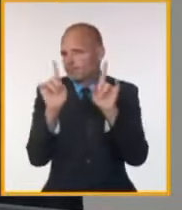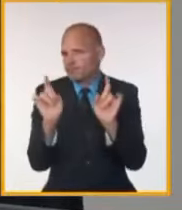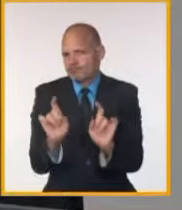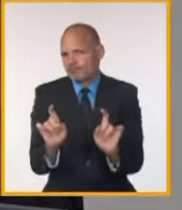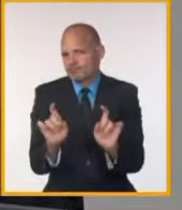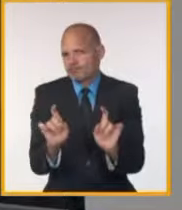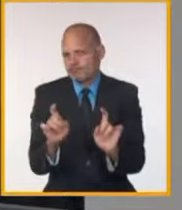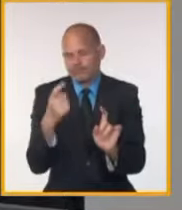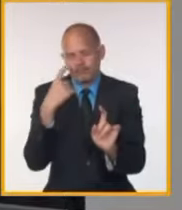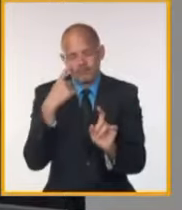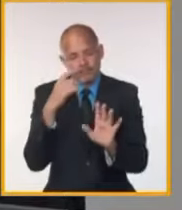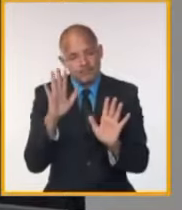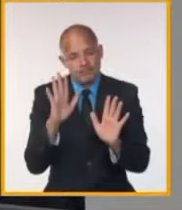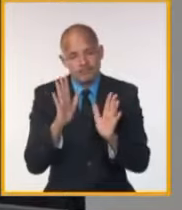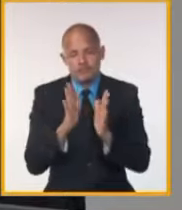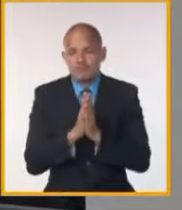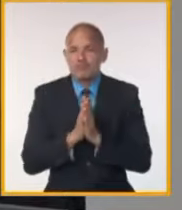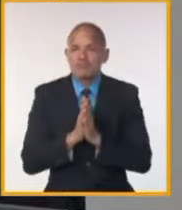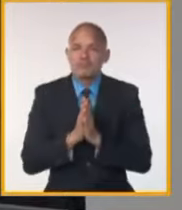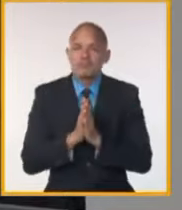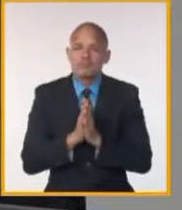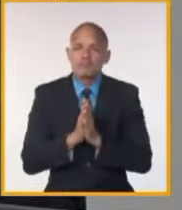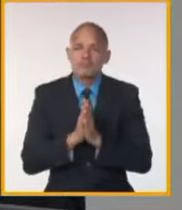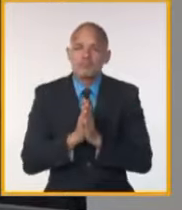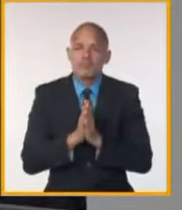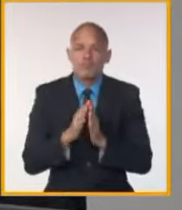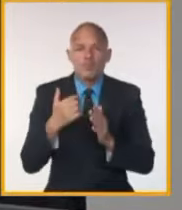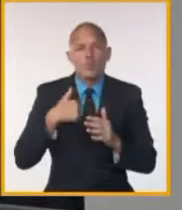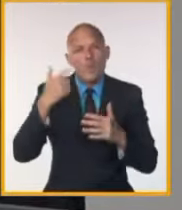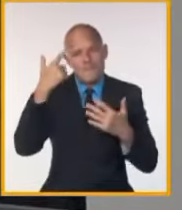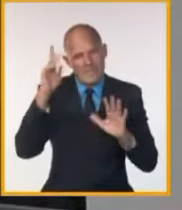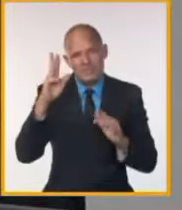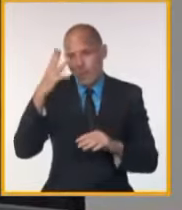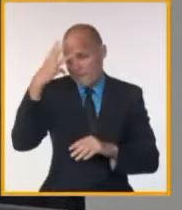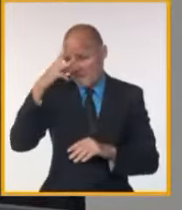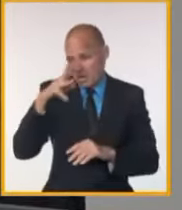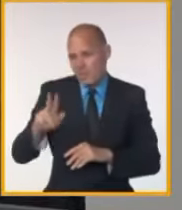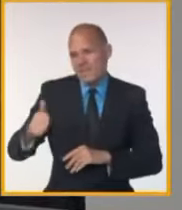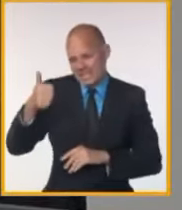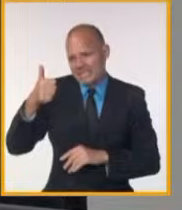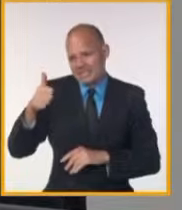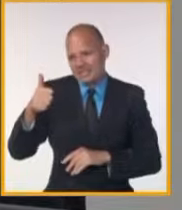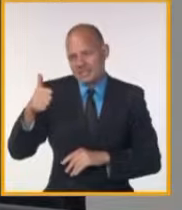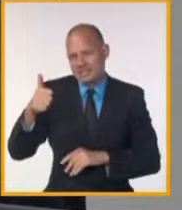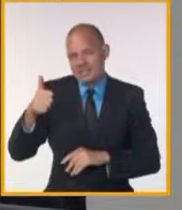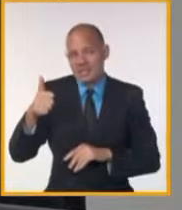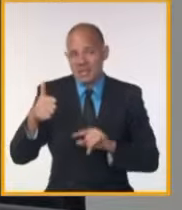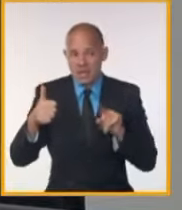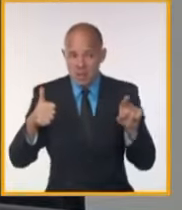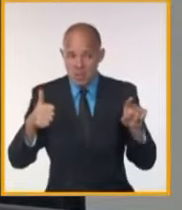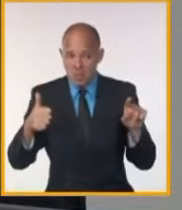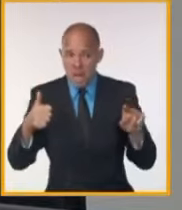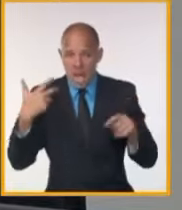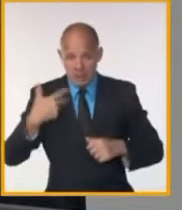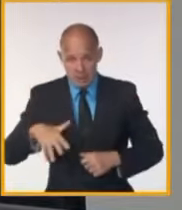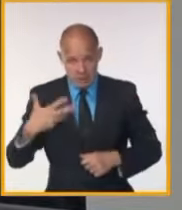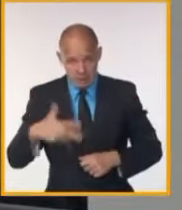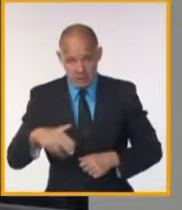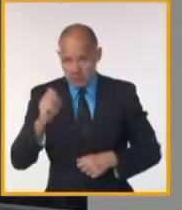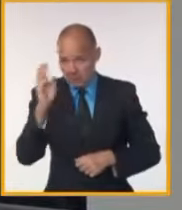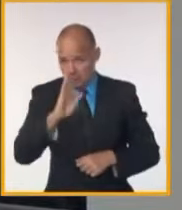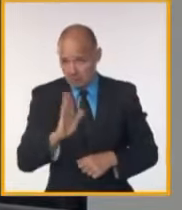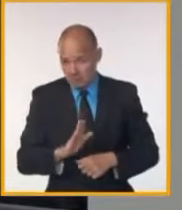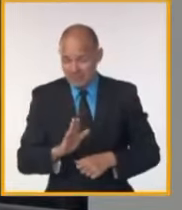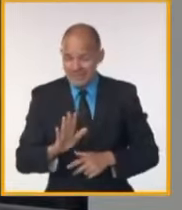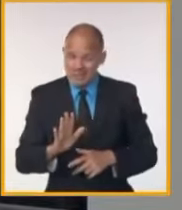vez creo que eh la perspectiva de México es muy alentadora y las de Argentina y Brasil